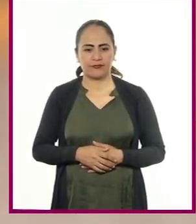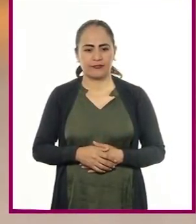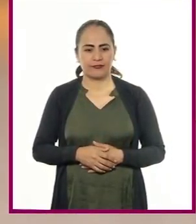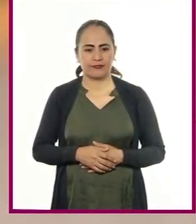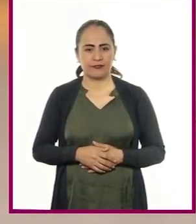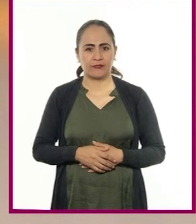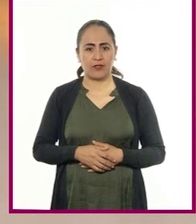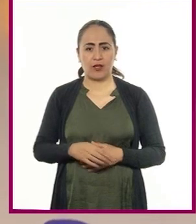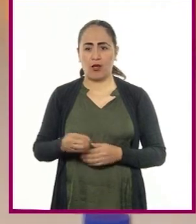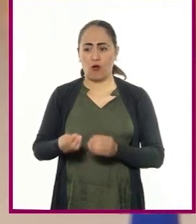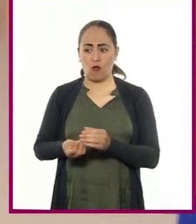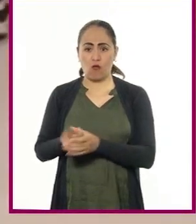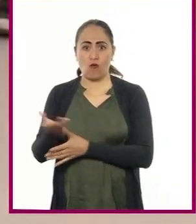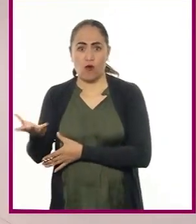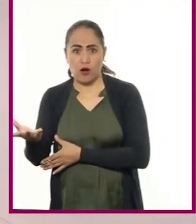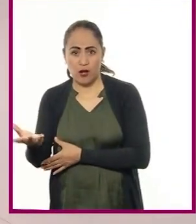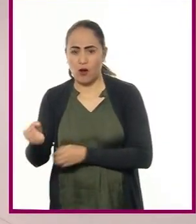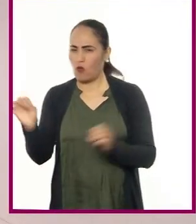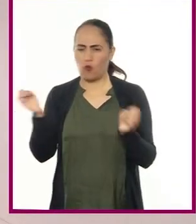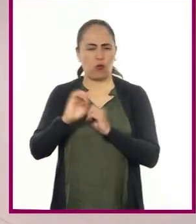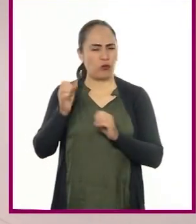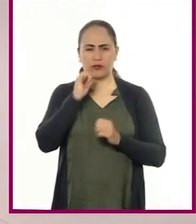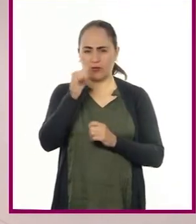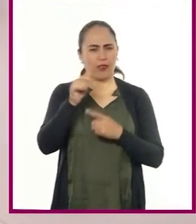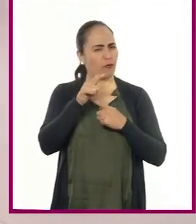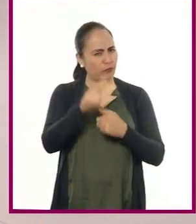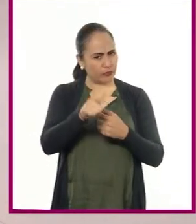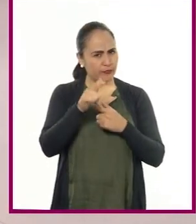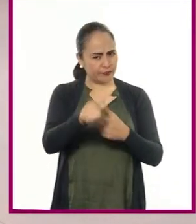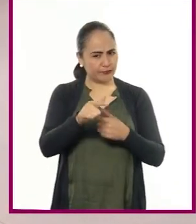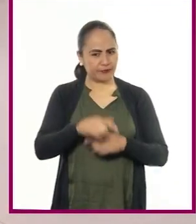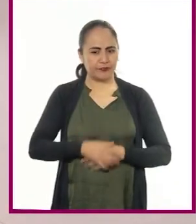¿No hay fuera ni nada? No hay fuera. Continuamos.